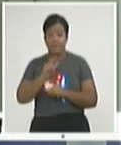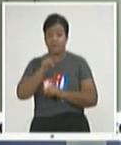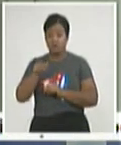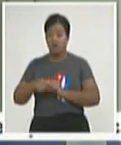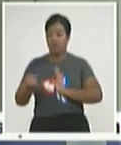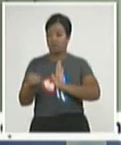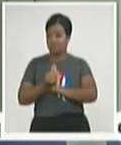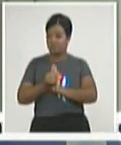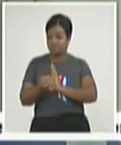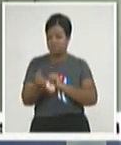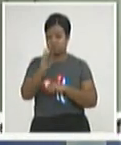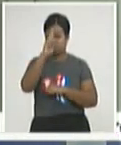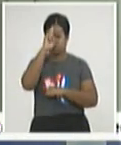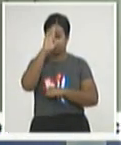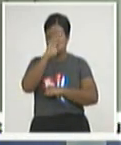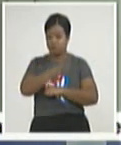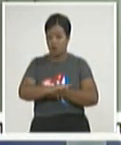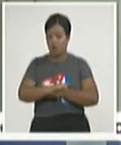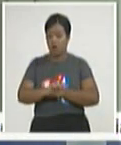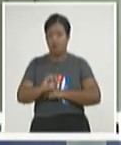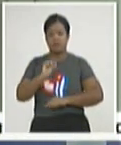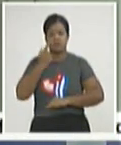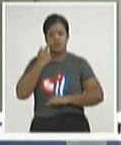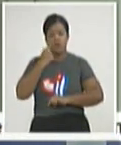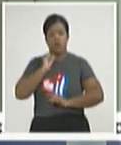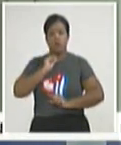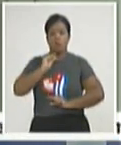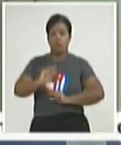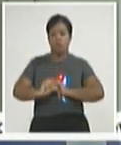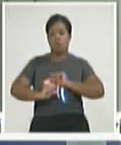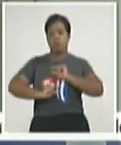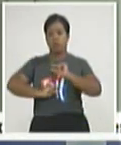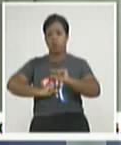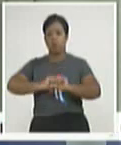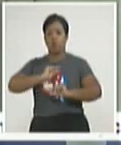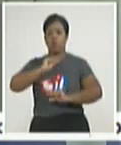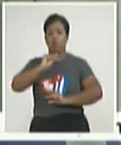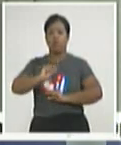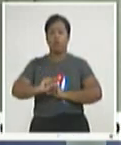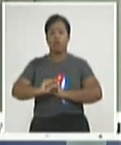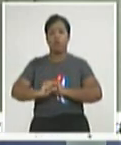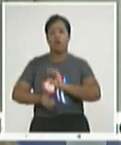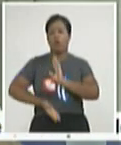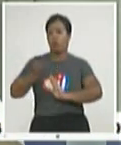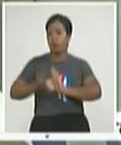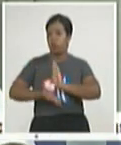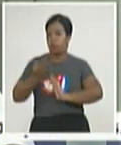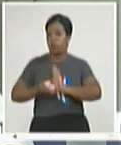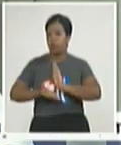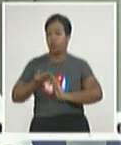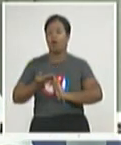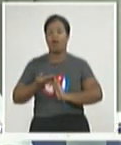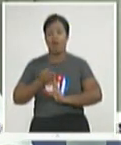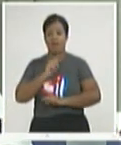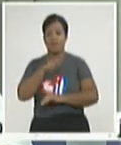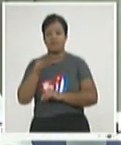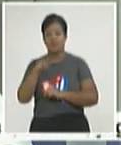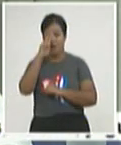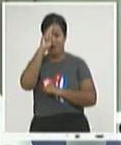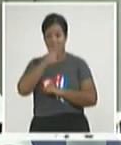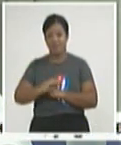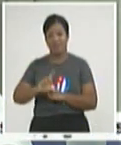confirmados, ingresados, que va disminuyendo en la medida que las altas superan el número de casos que se